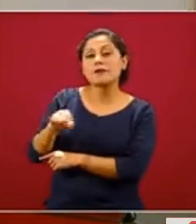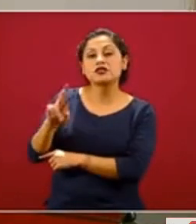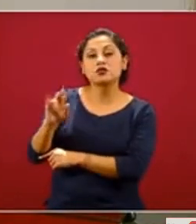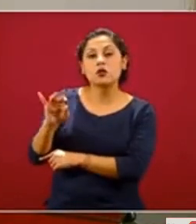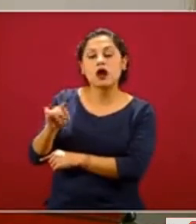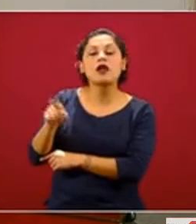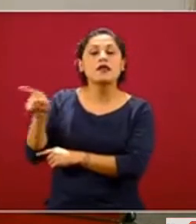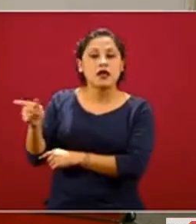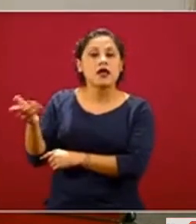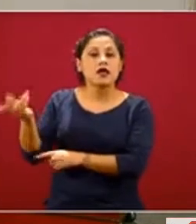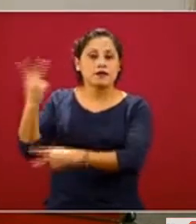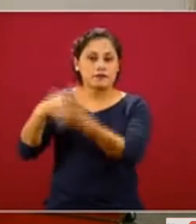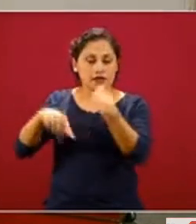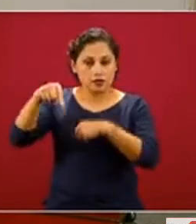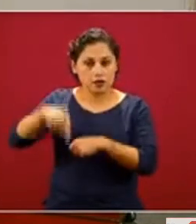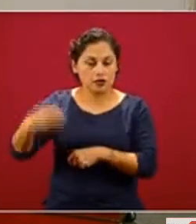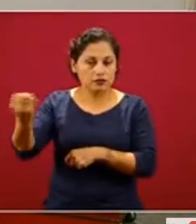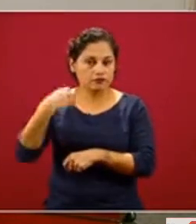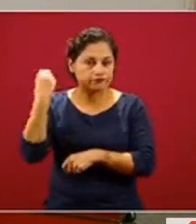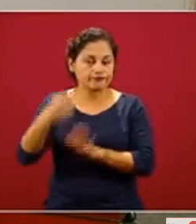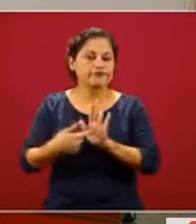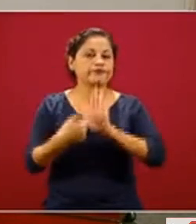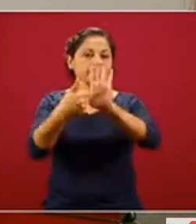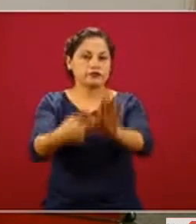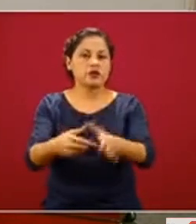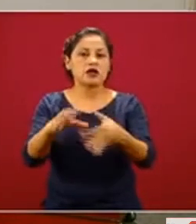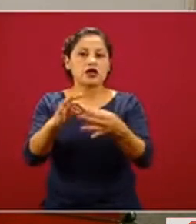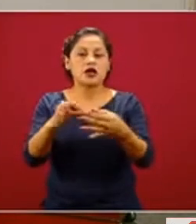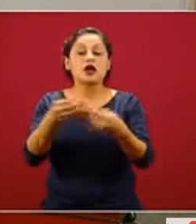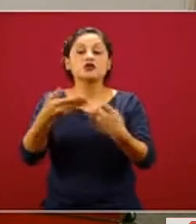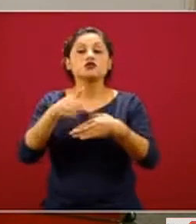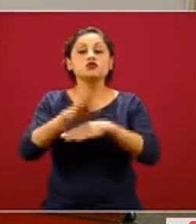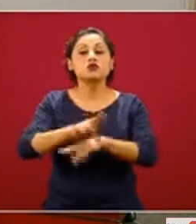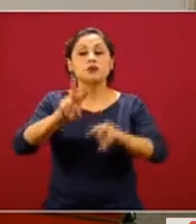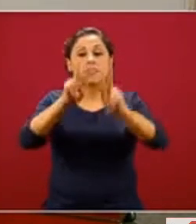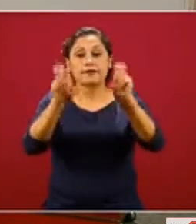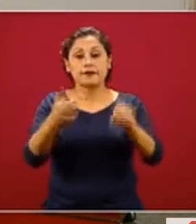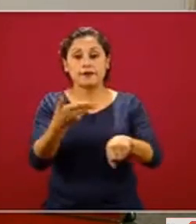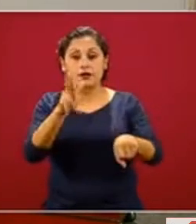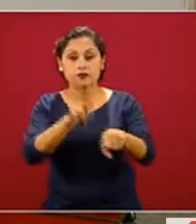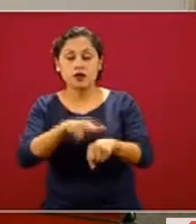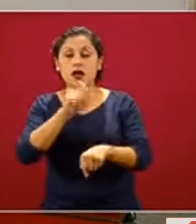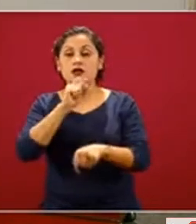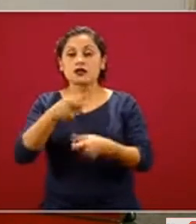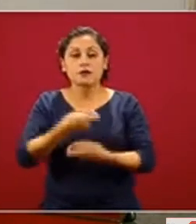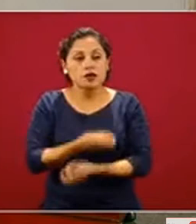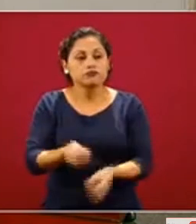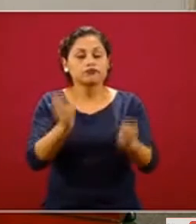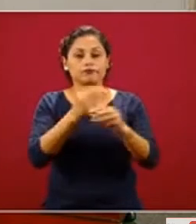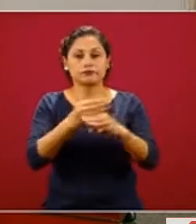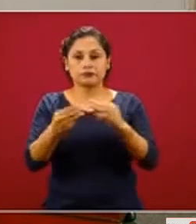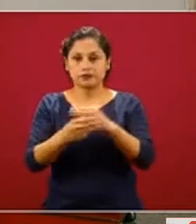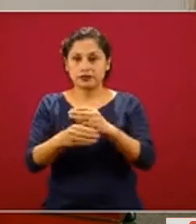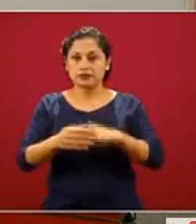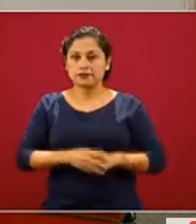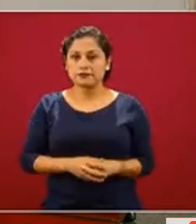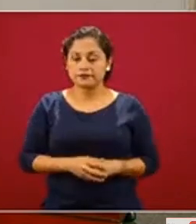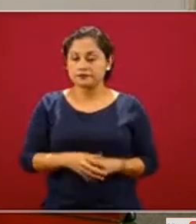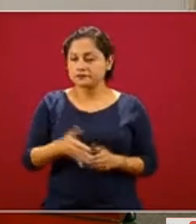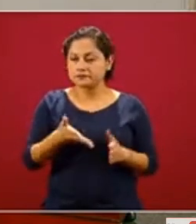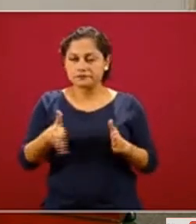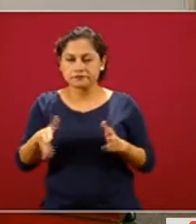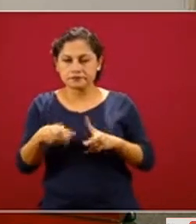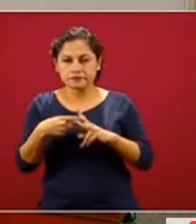del proceso de escalamiento hospitalario y la procuración de insumos. El mínimo